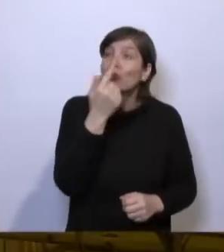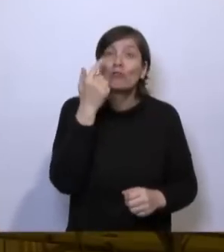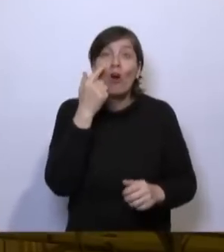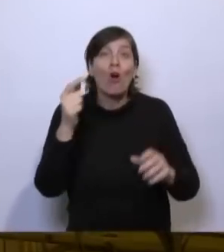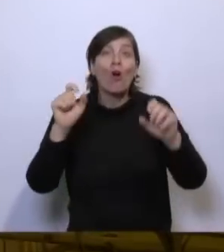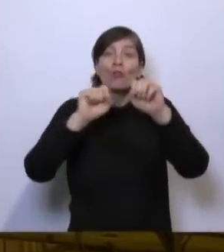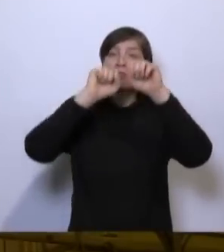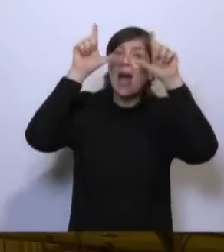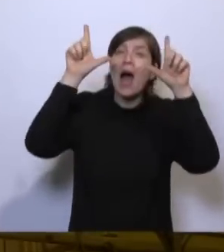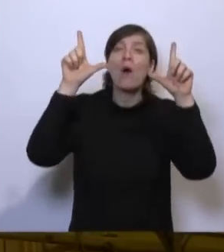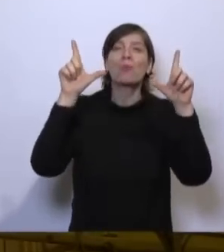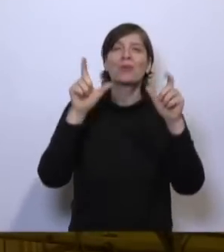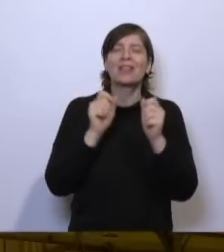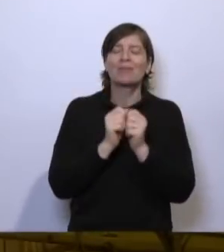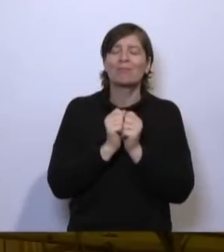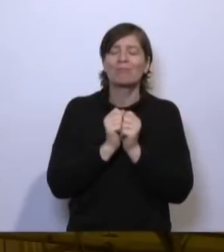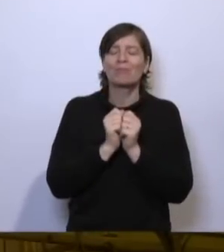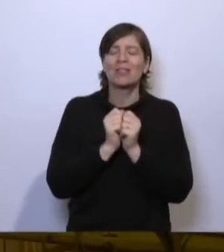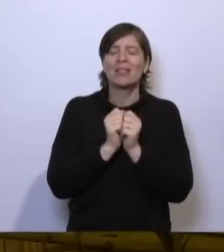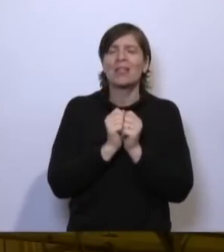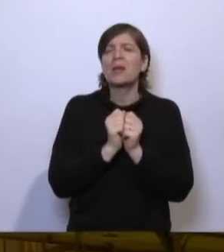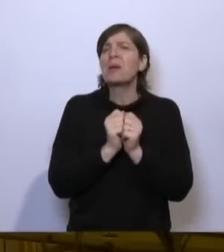Abre mis ojos,